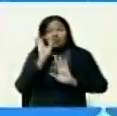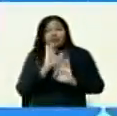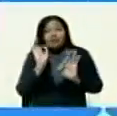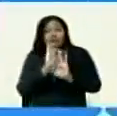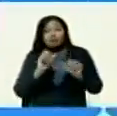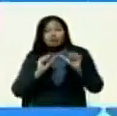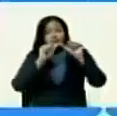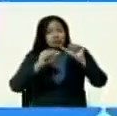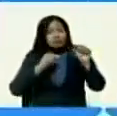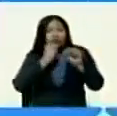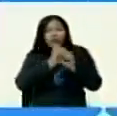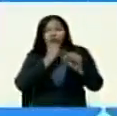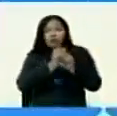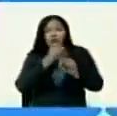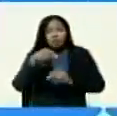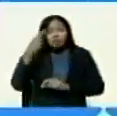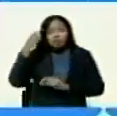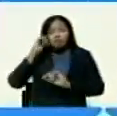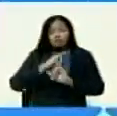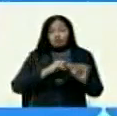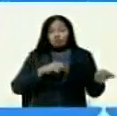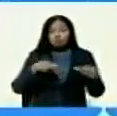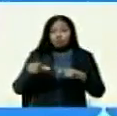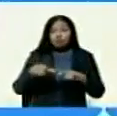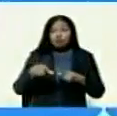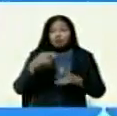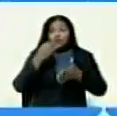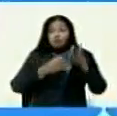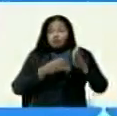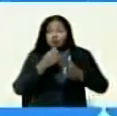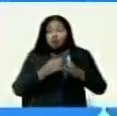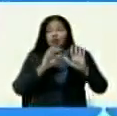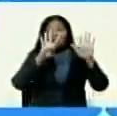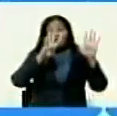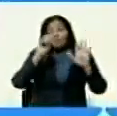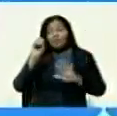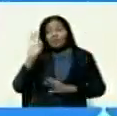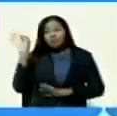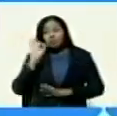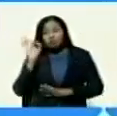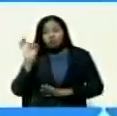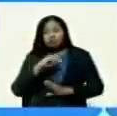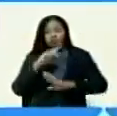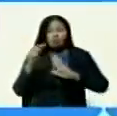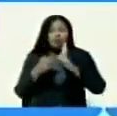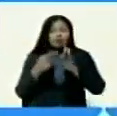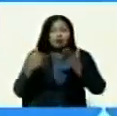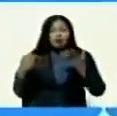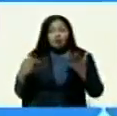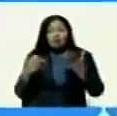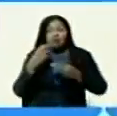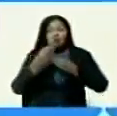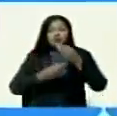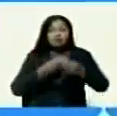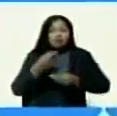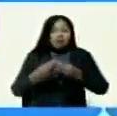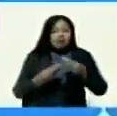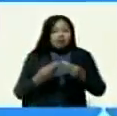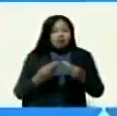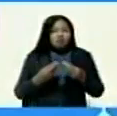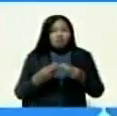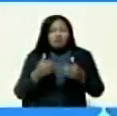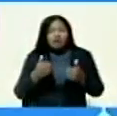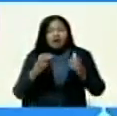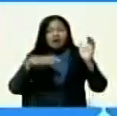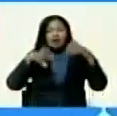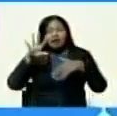trabajadores del Banco de Venezuela, el día de hoy ya se han registrado el 90% de las operaciones realizadas el